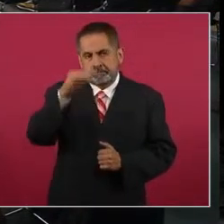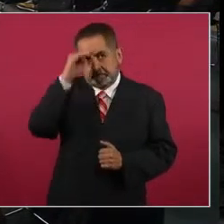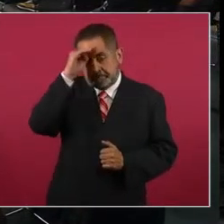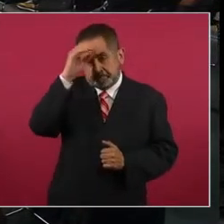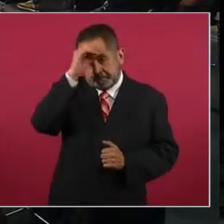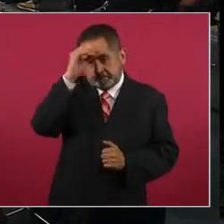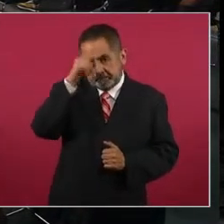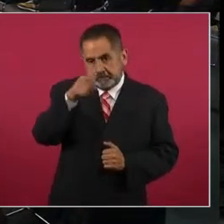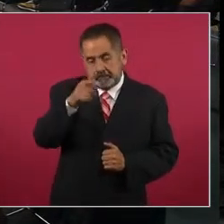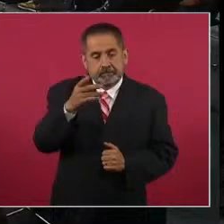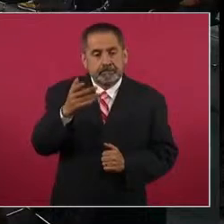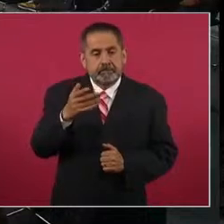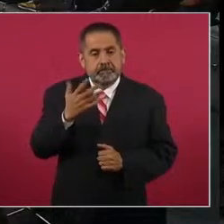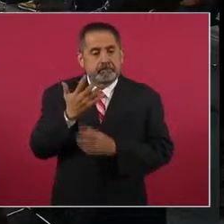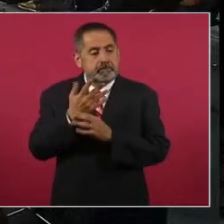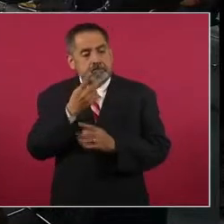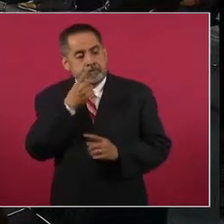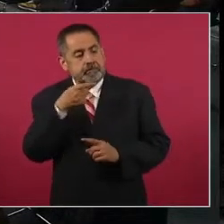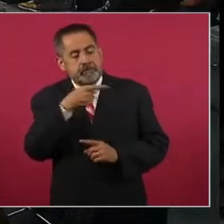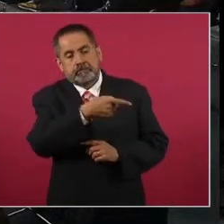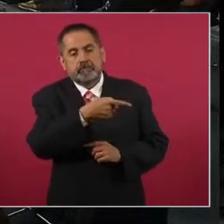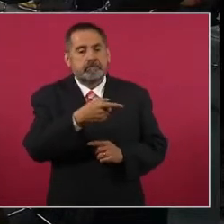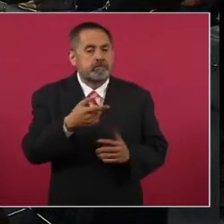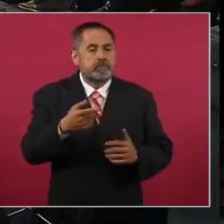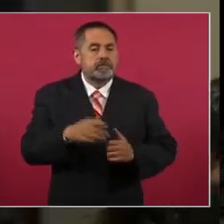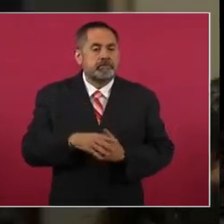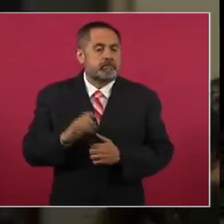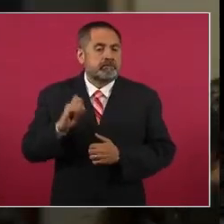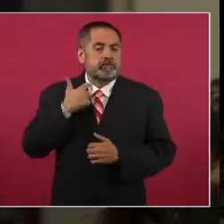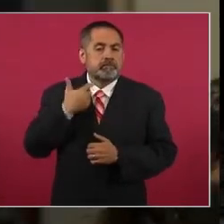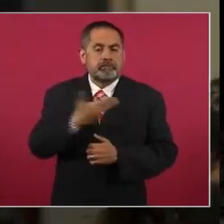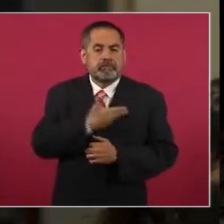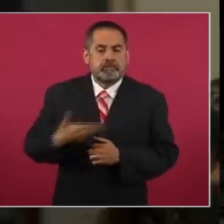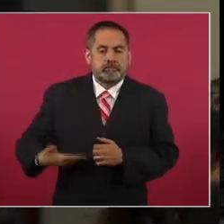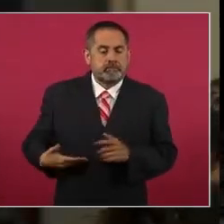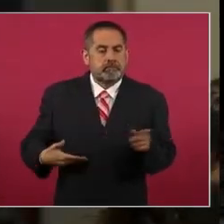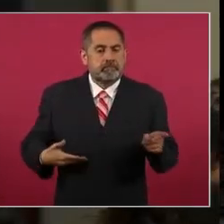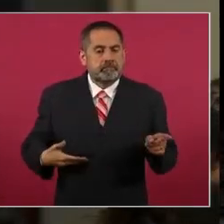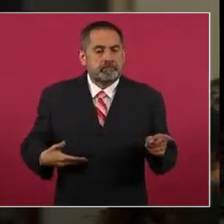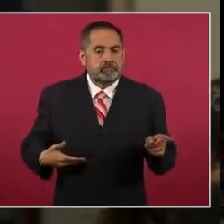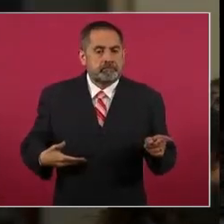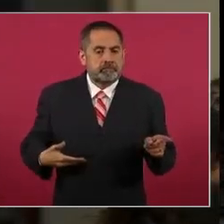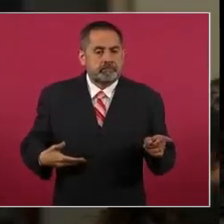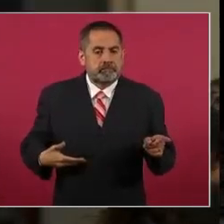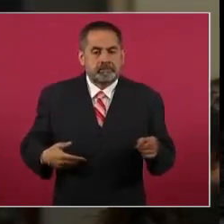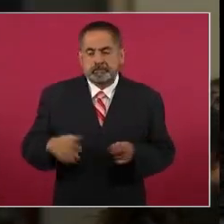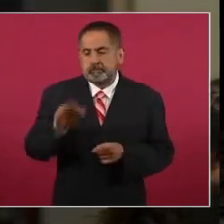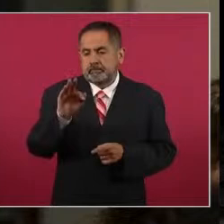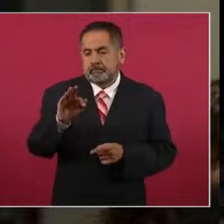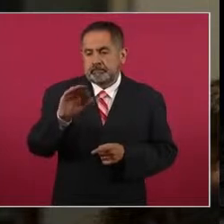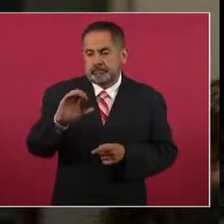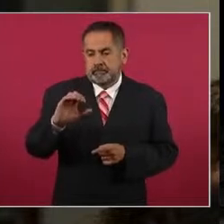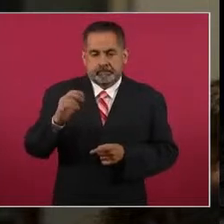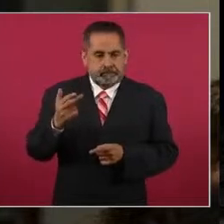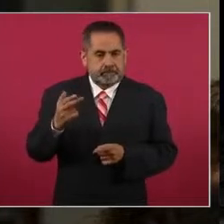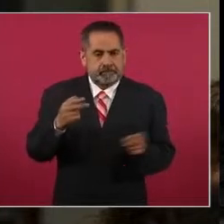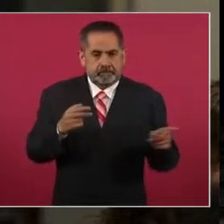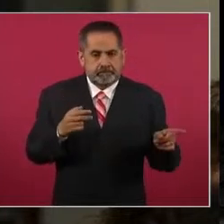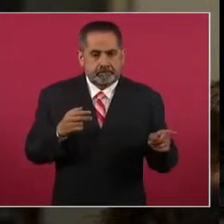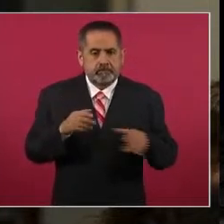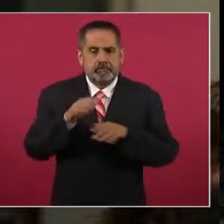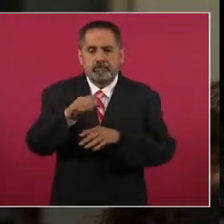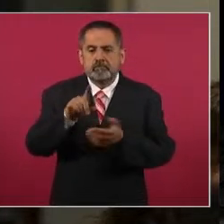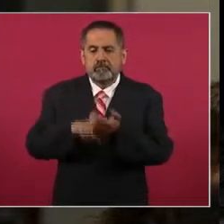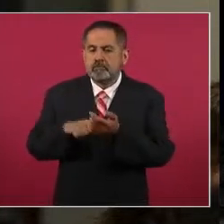de lo que dijo el ex presidente felipe calderón sobre los